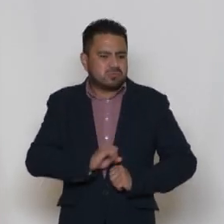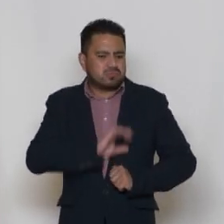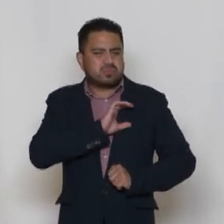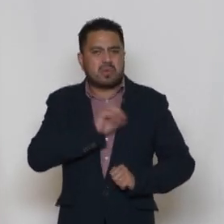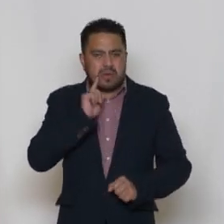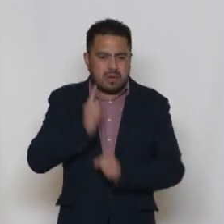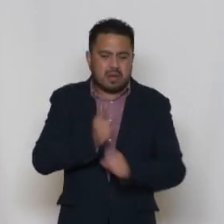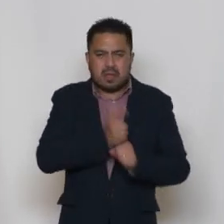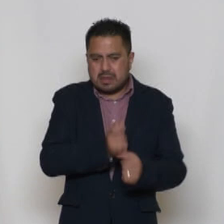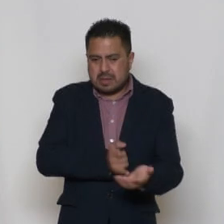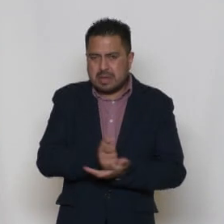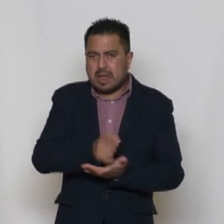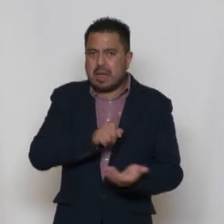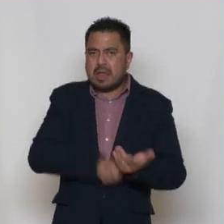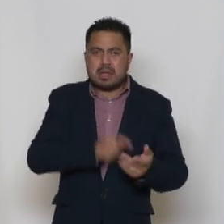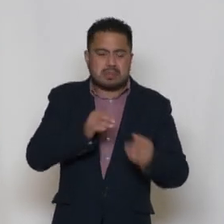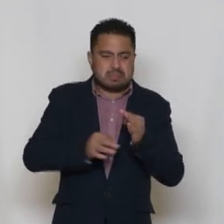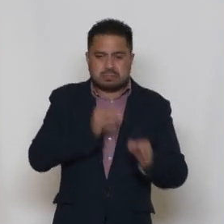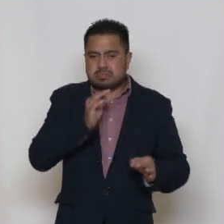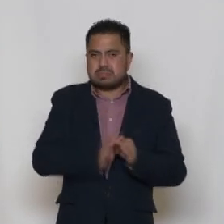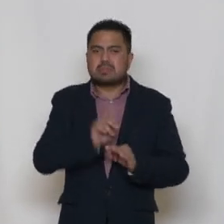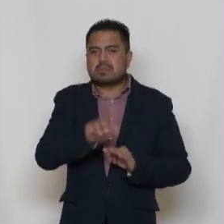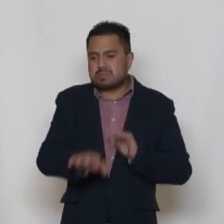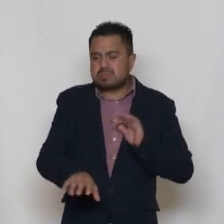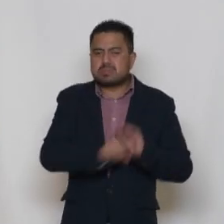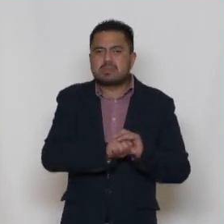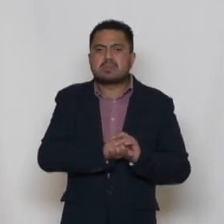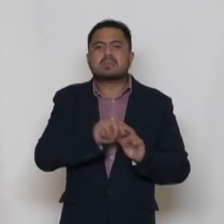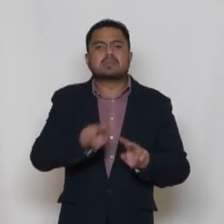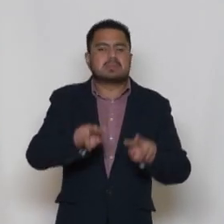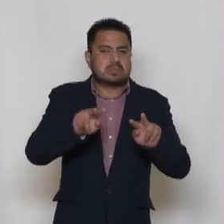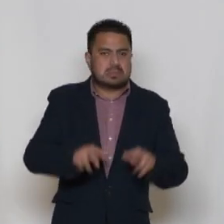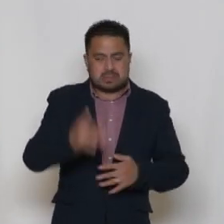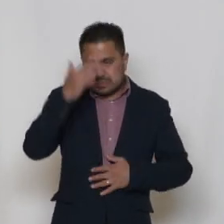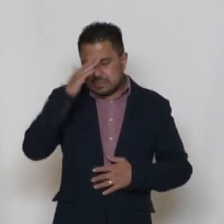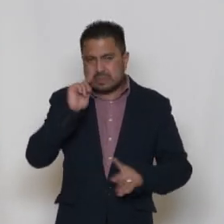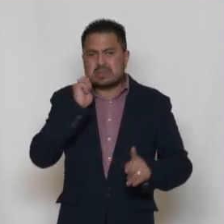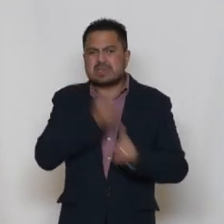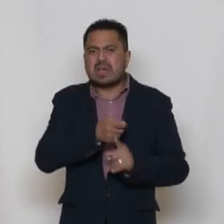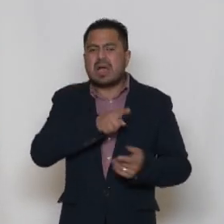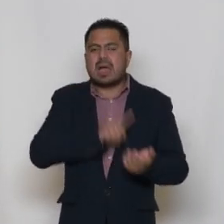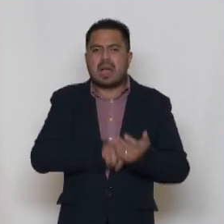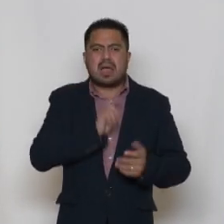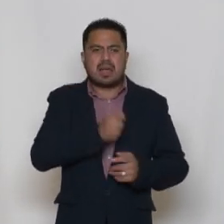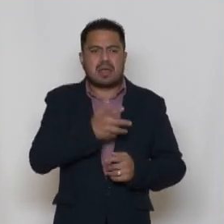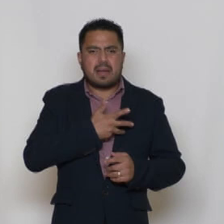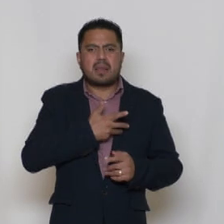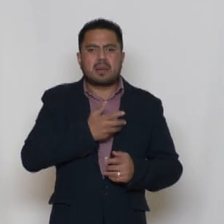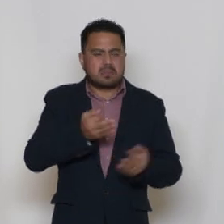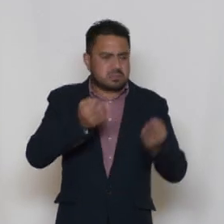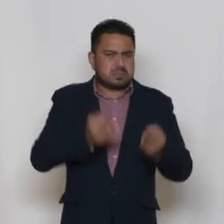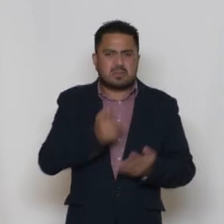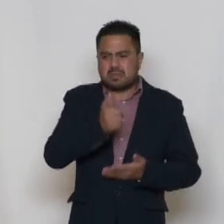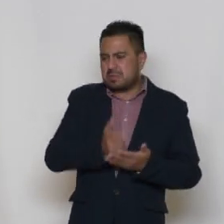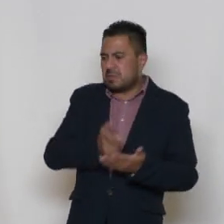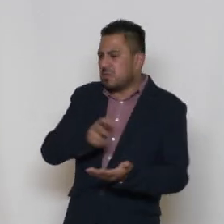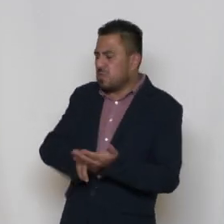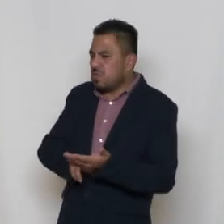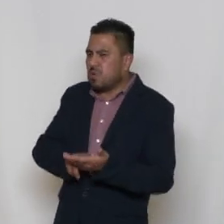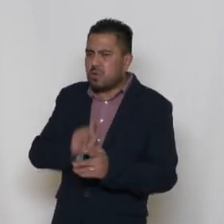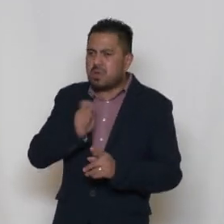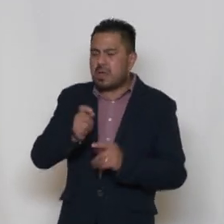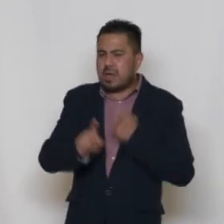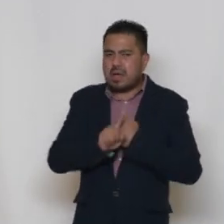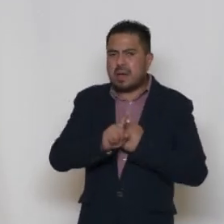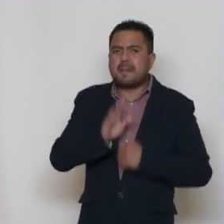veas que esa decisión fue la correcta y que la tomaste de verdad sabiendo lo que implicaba y estando dispuesto a pagar el precio que implica. Así que